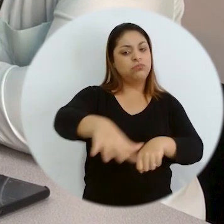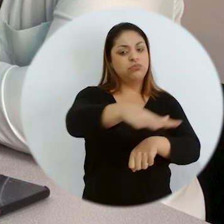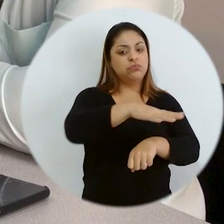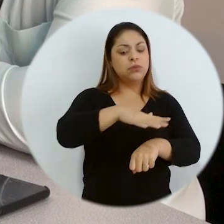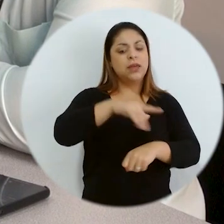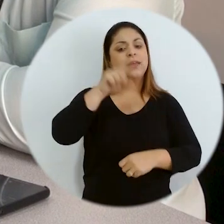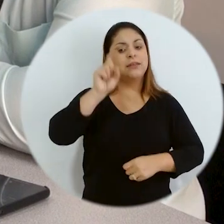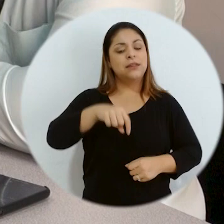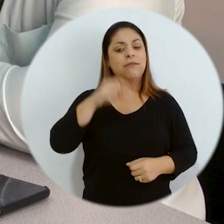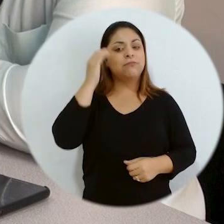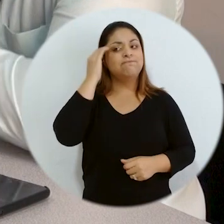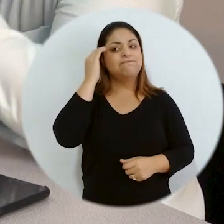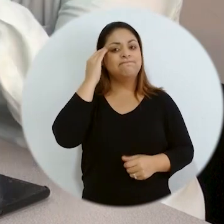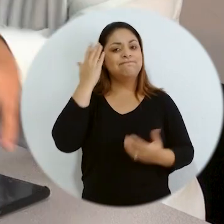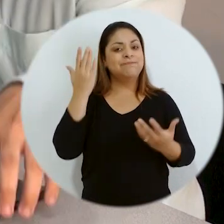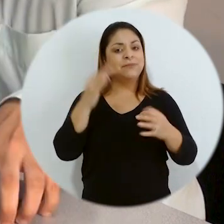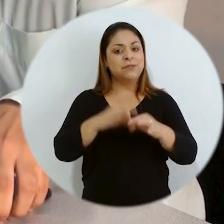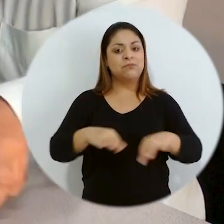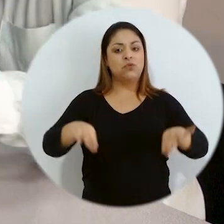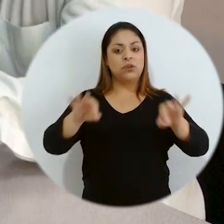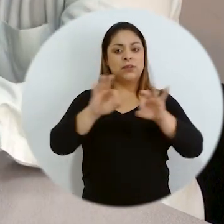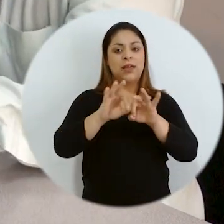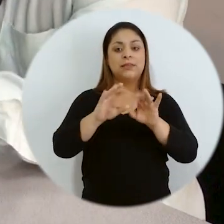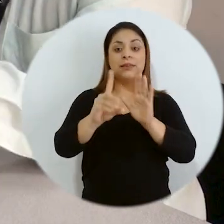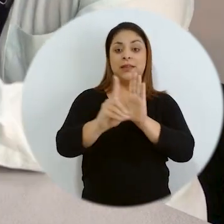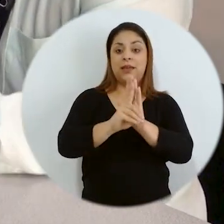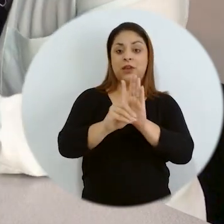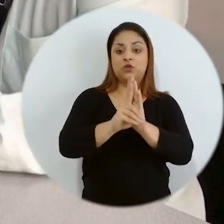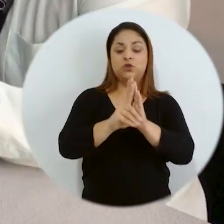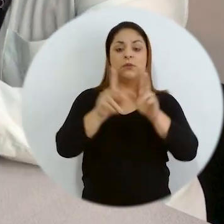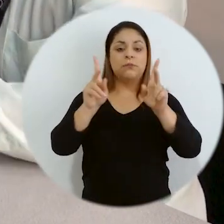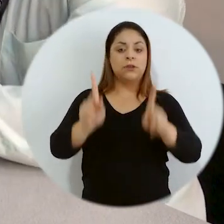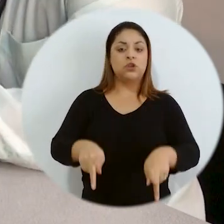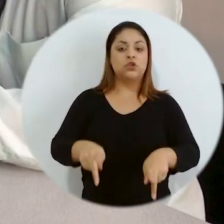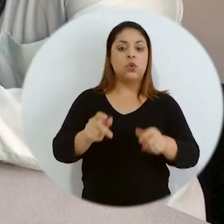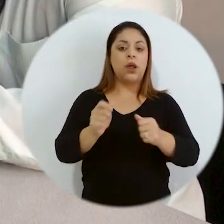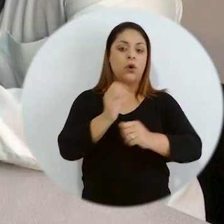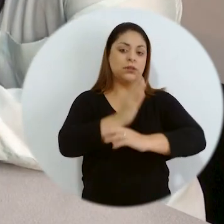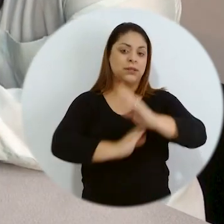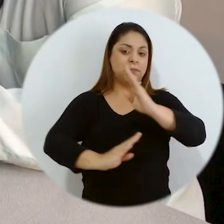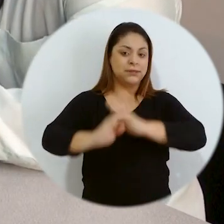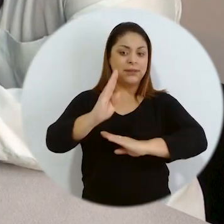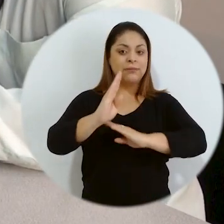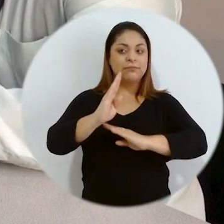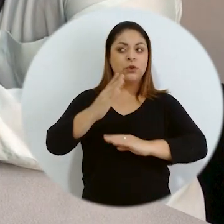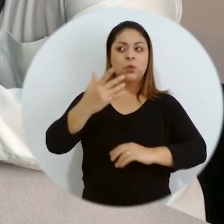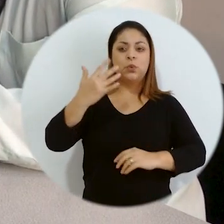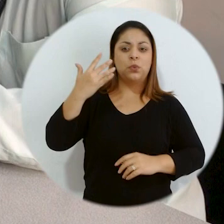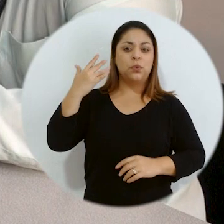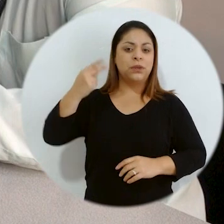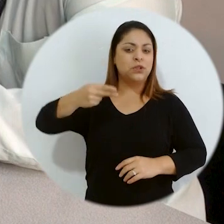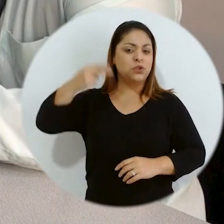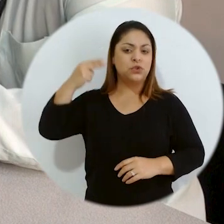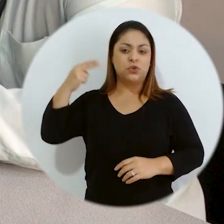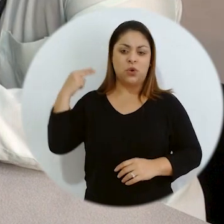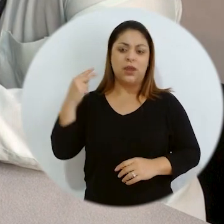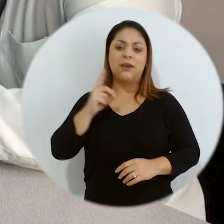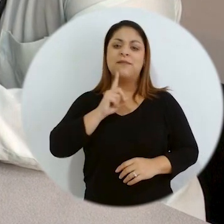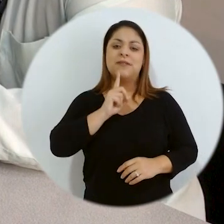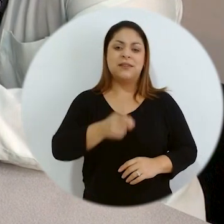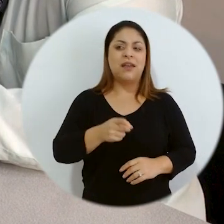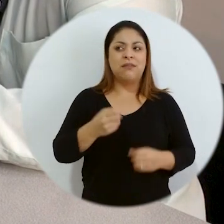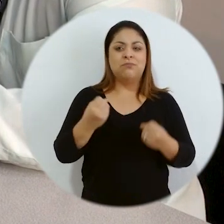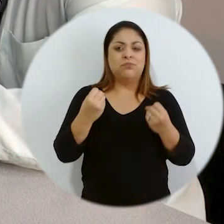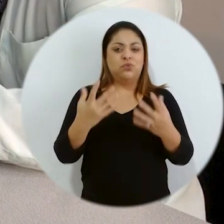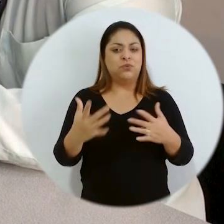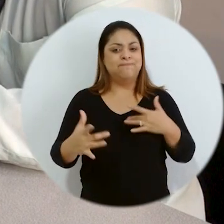tomemos conciencia, ¿verdad? De lo importante que es el respeto de los derechos de las personas con discapacidad. Históricamente, pues, han